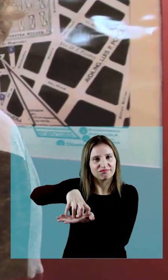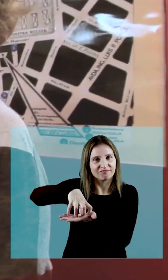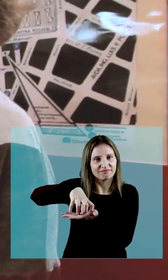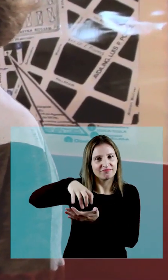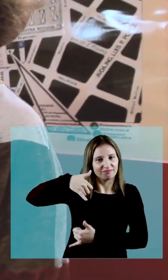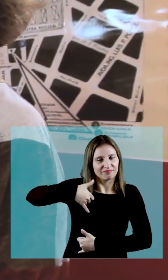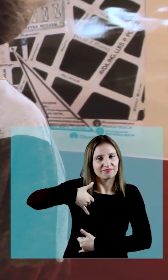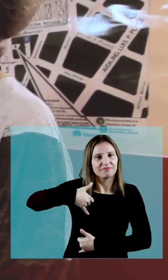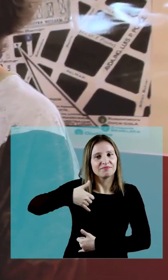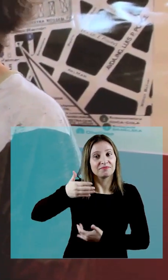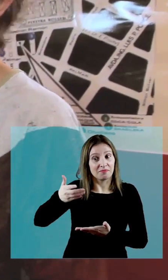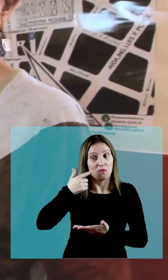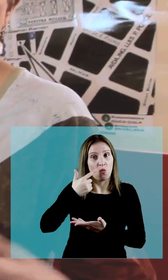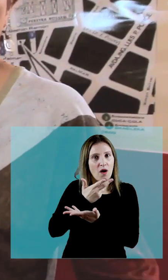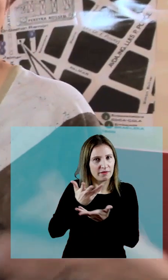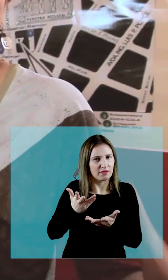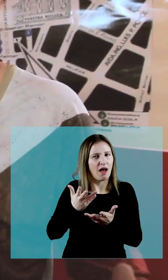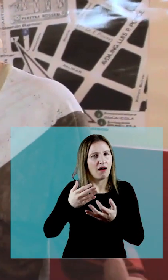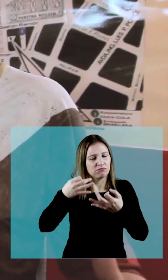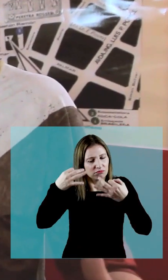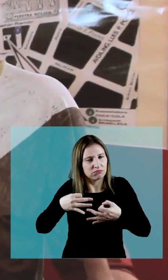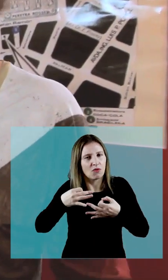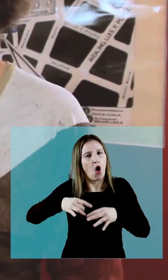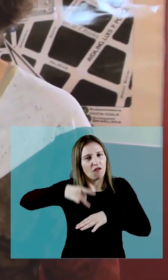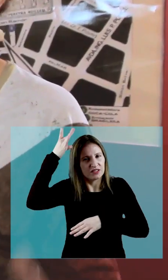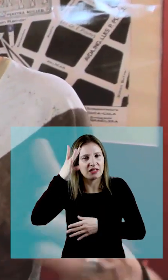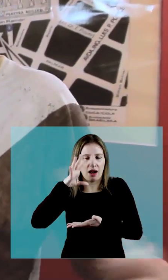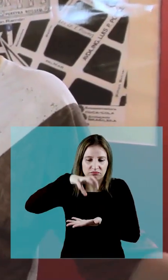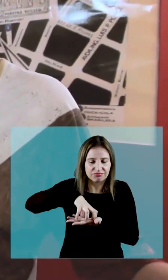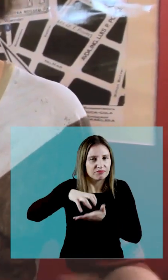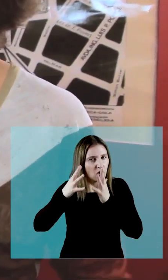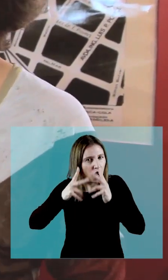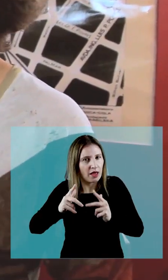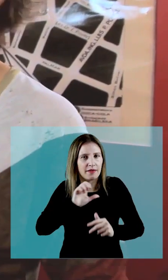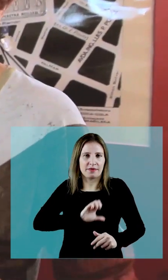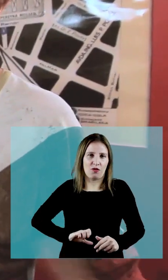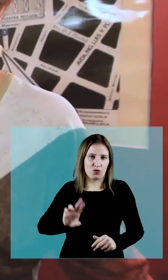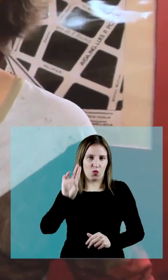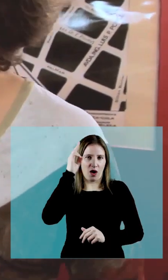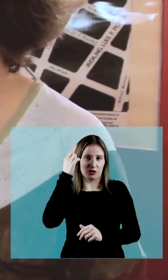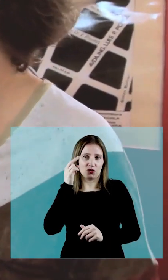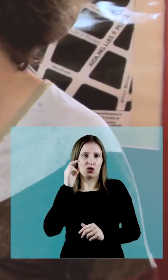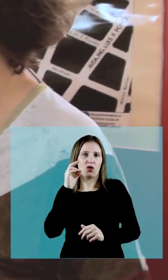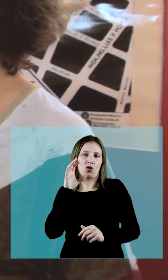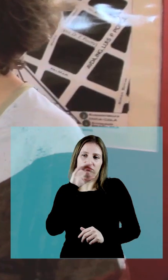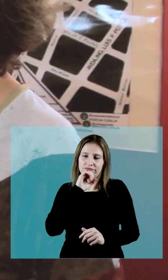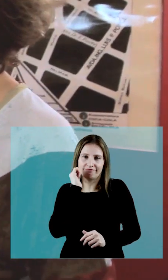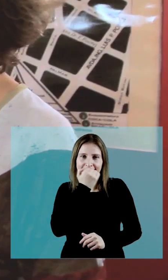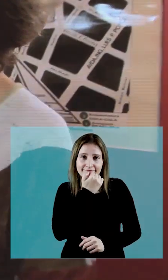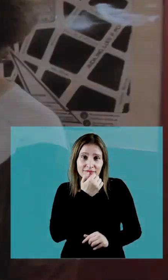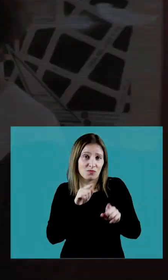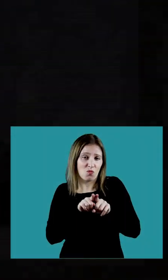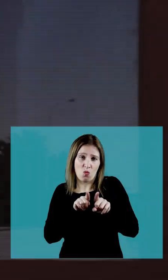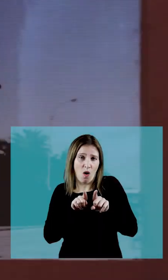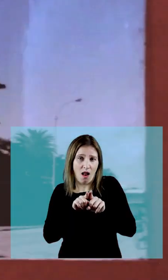de un operativo central oficial del Estado uruguayo, aunque haya sido oculto y clandestino en